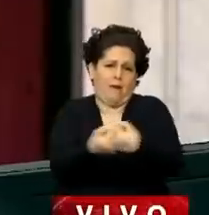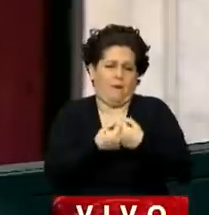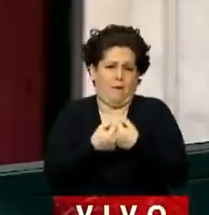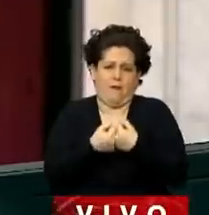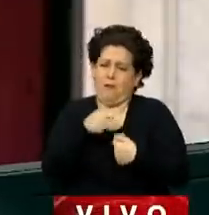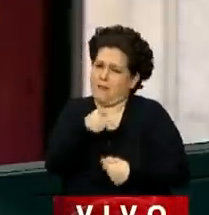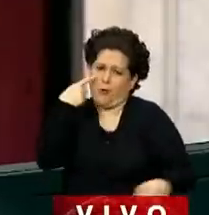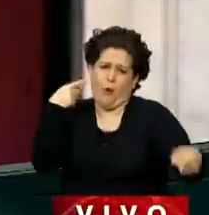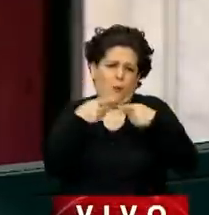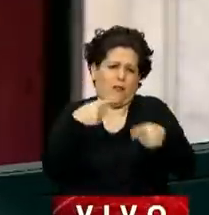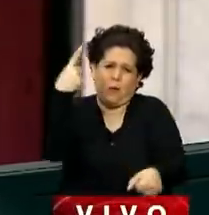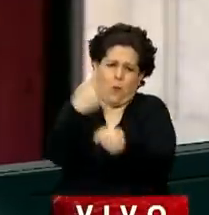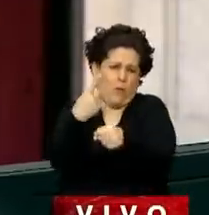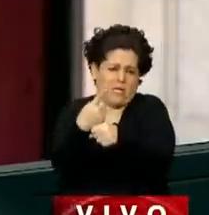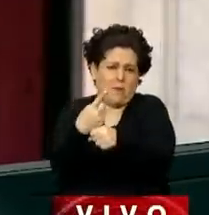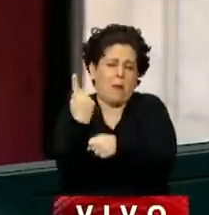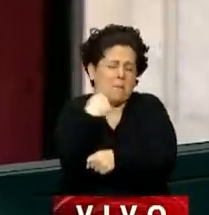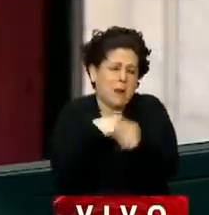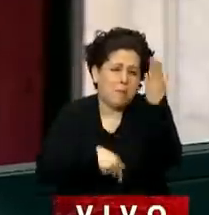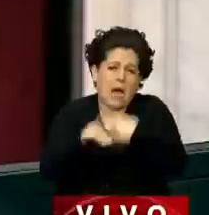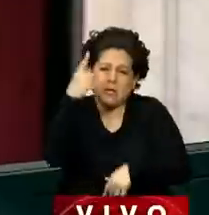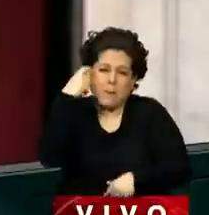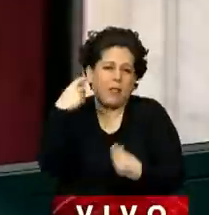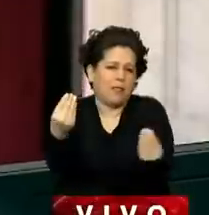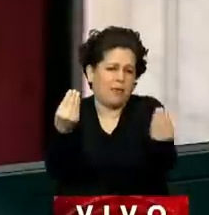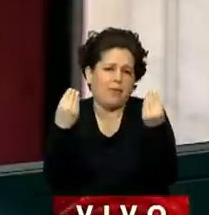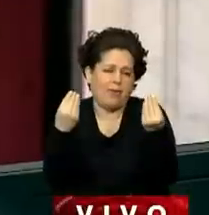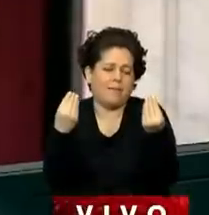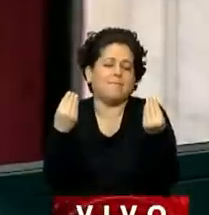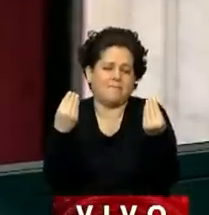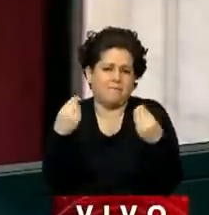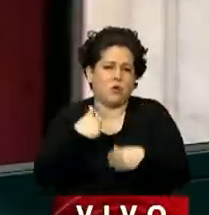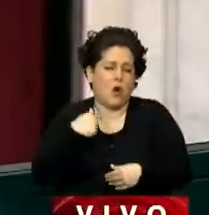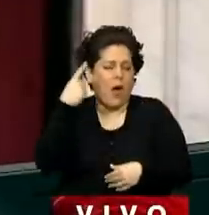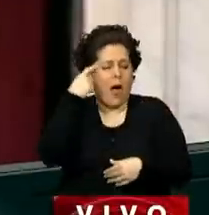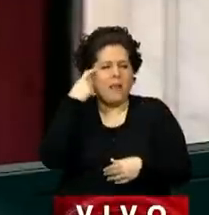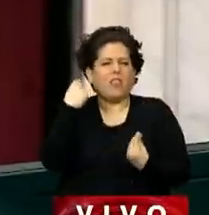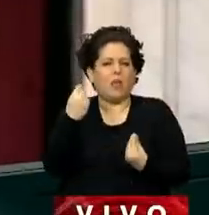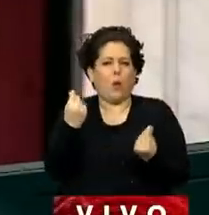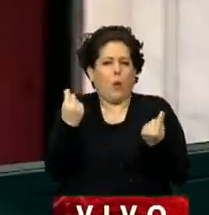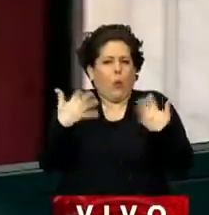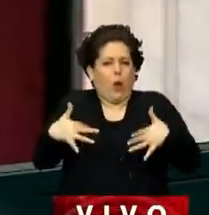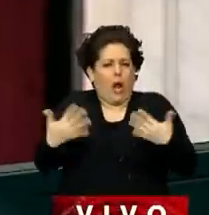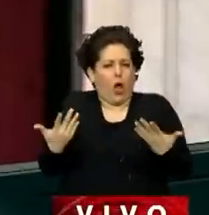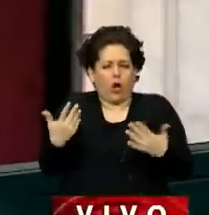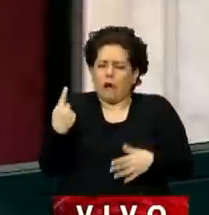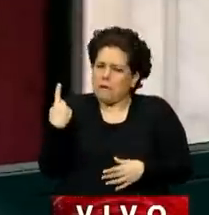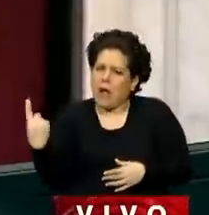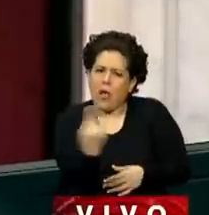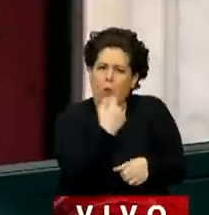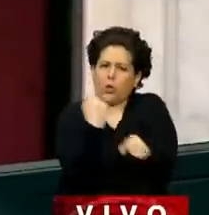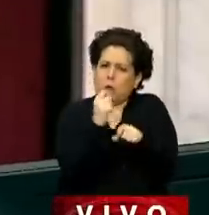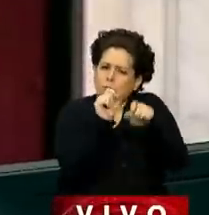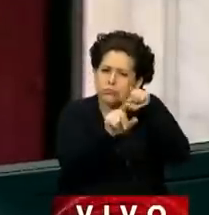Pero sobre todas las cosas me enseñó a valorar y a respetar la tarea que cada uno